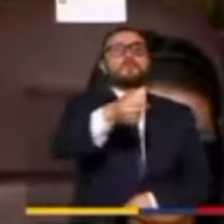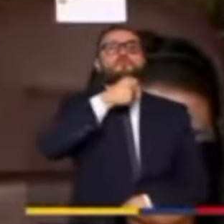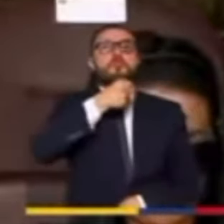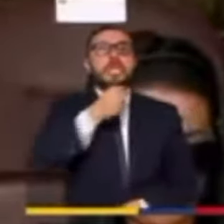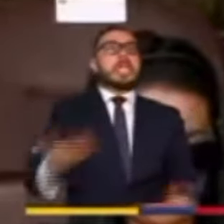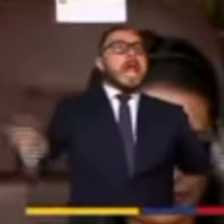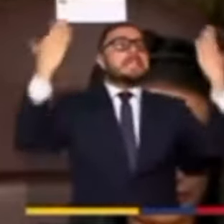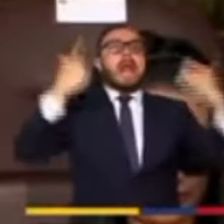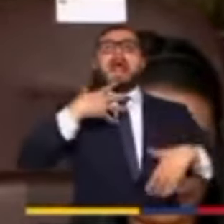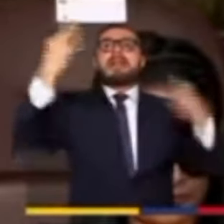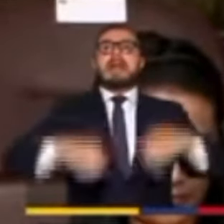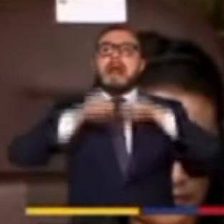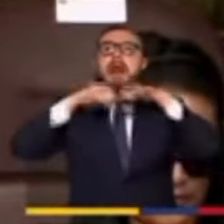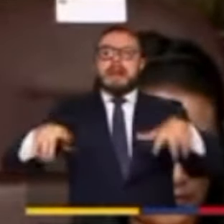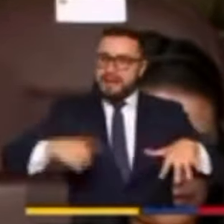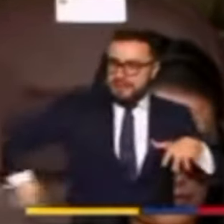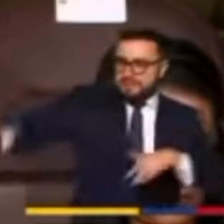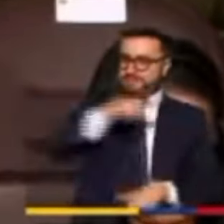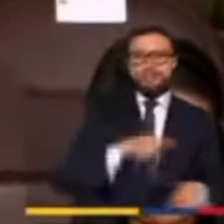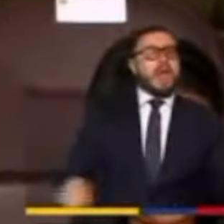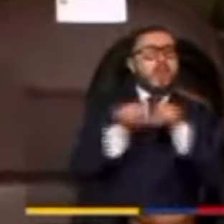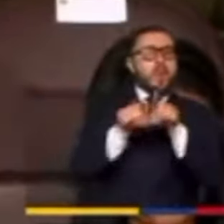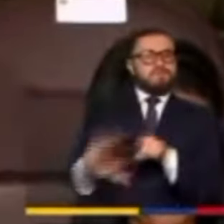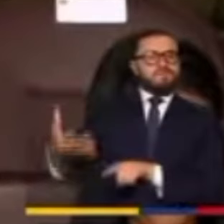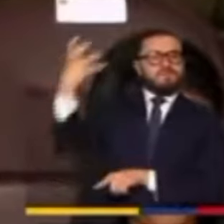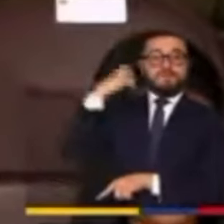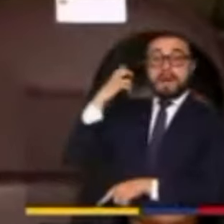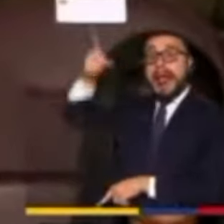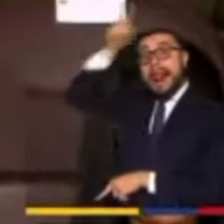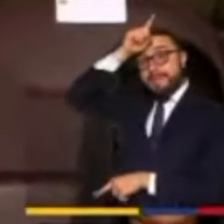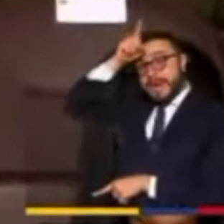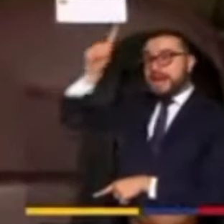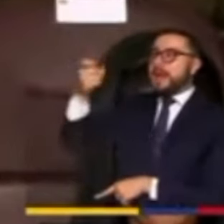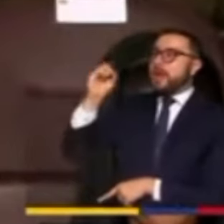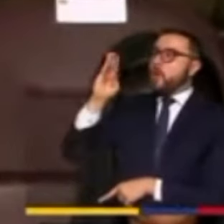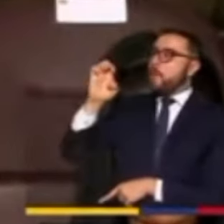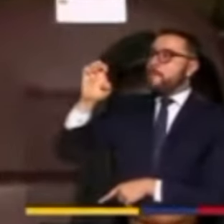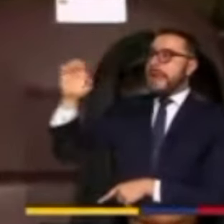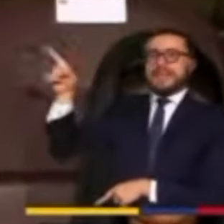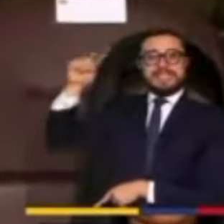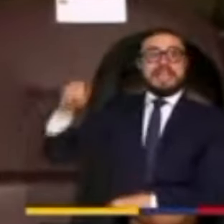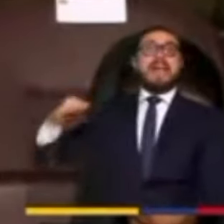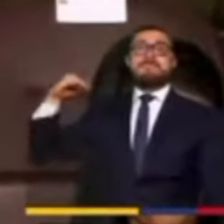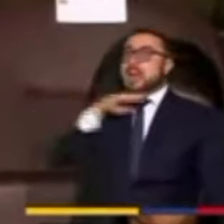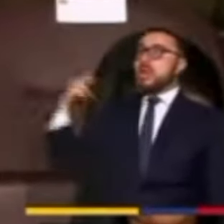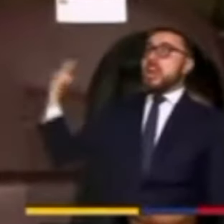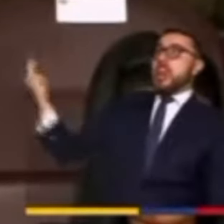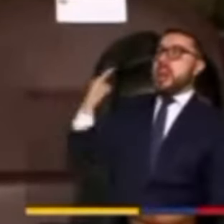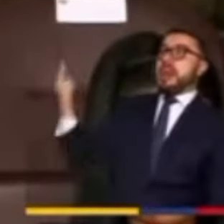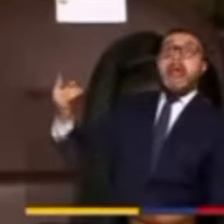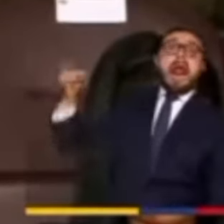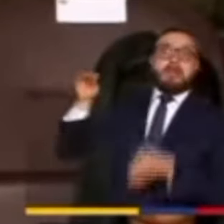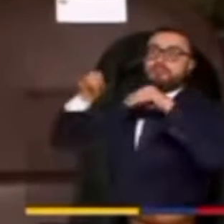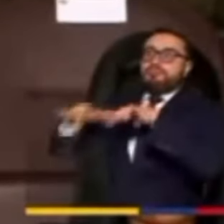volviendo noticia valedera. Es la táctica de Goebbels. Repita y repita la misma mentira, que